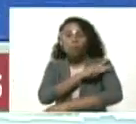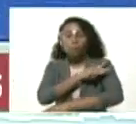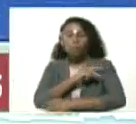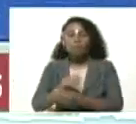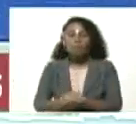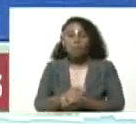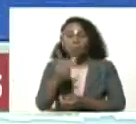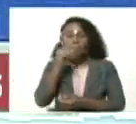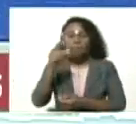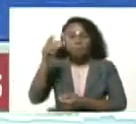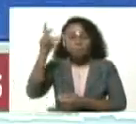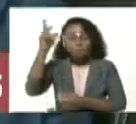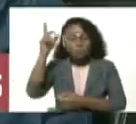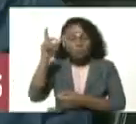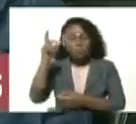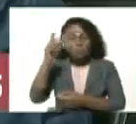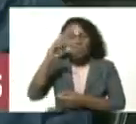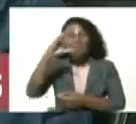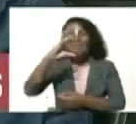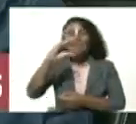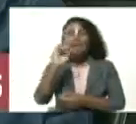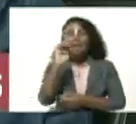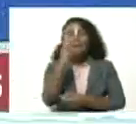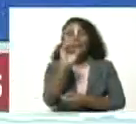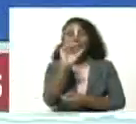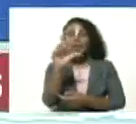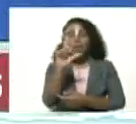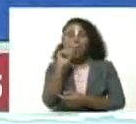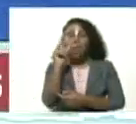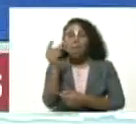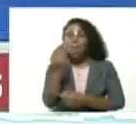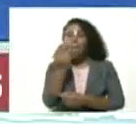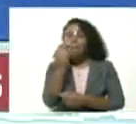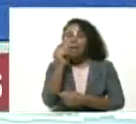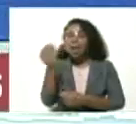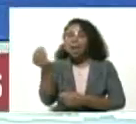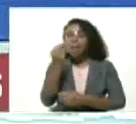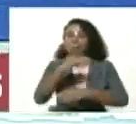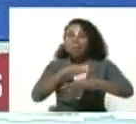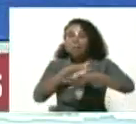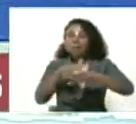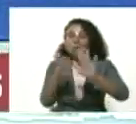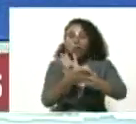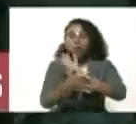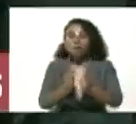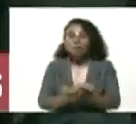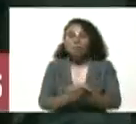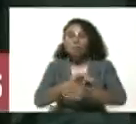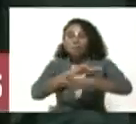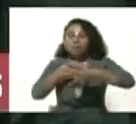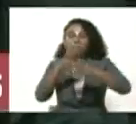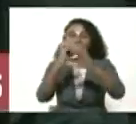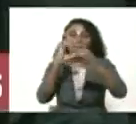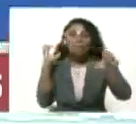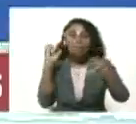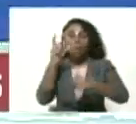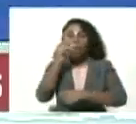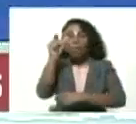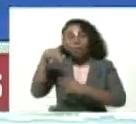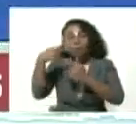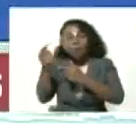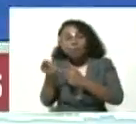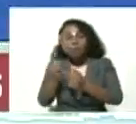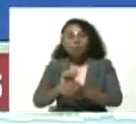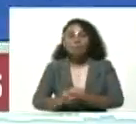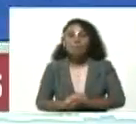almirante Ceballos, el ministro de Alimentación, el ministro de Transporte, Hipólito Abreu,